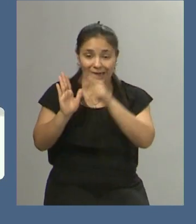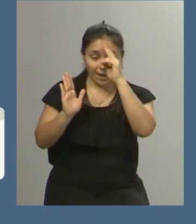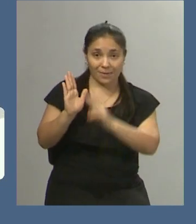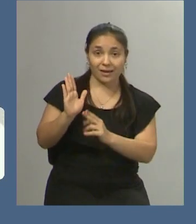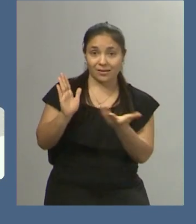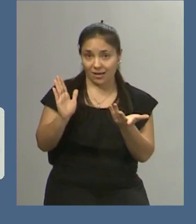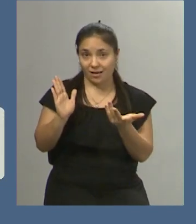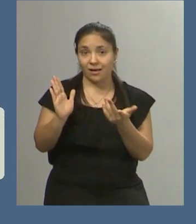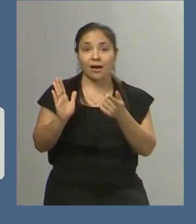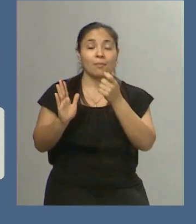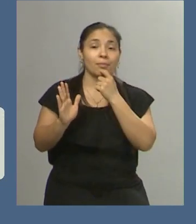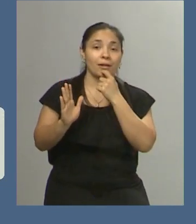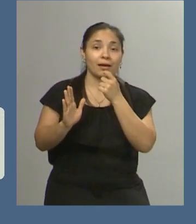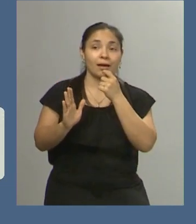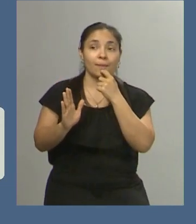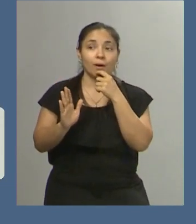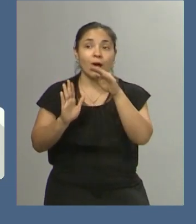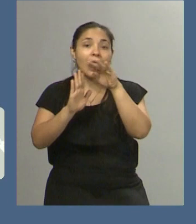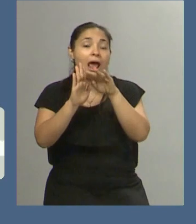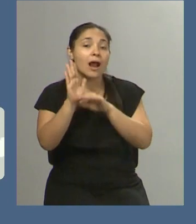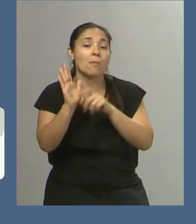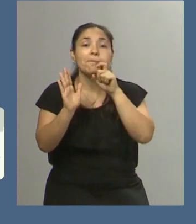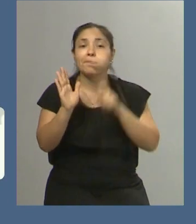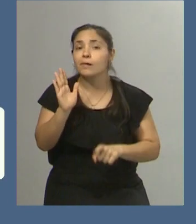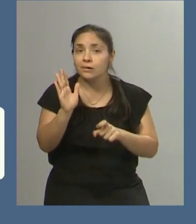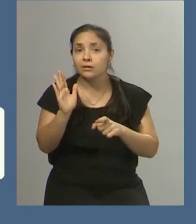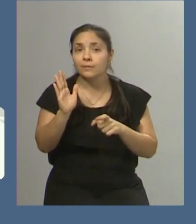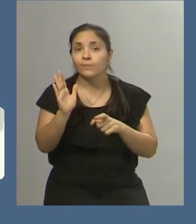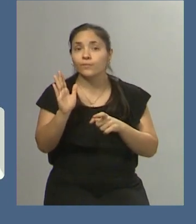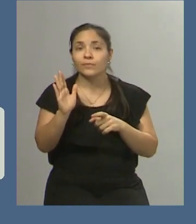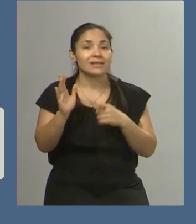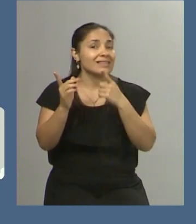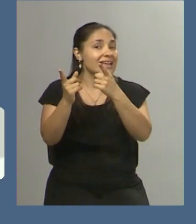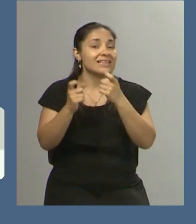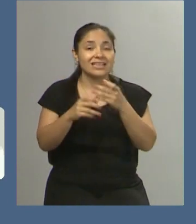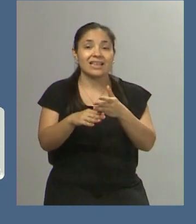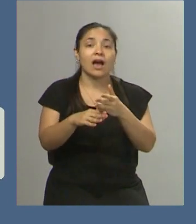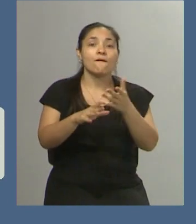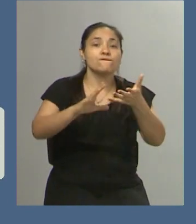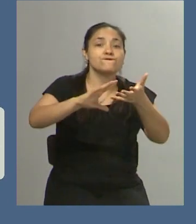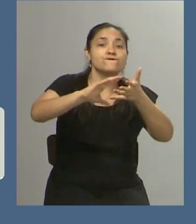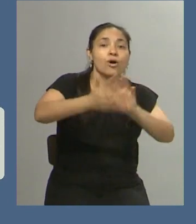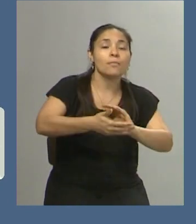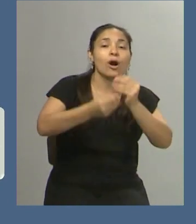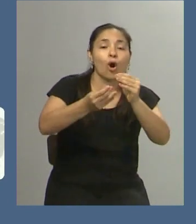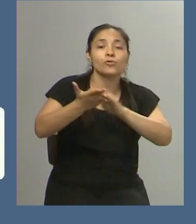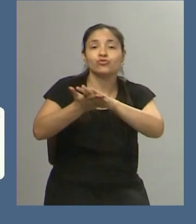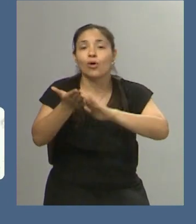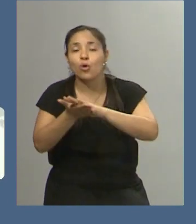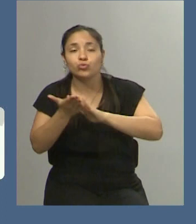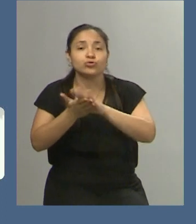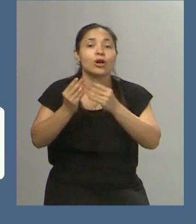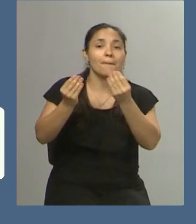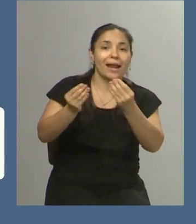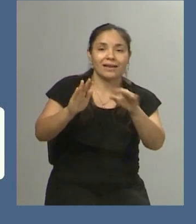o propietarios considera que las reglas no se han cumplido, tiene que haber un mecanismo para solucionar las diferencias que se dan en torno al cumplimiento de las